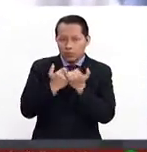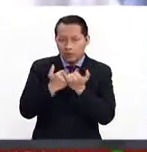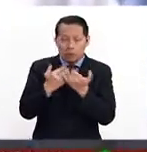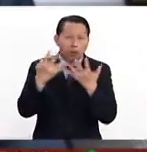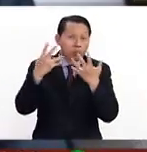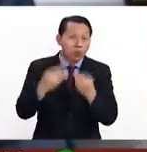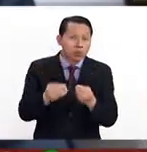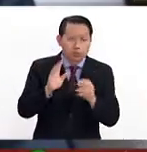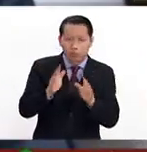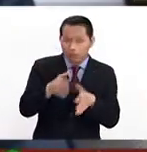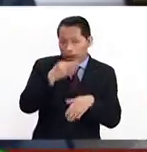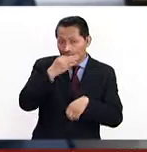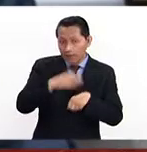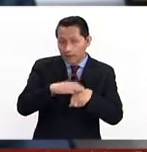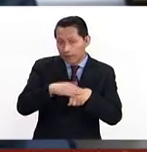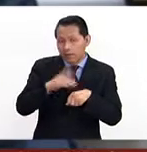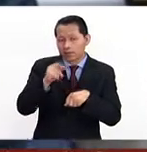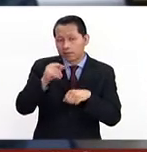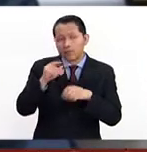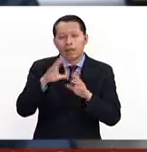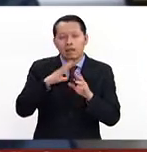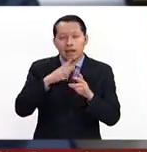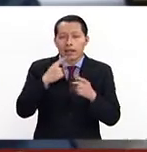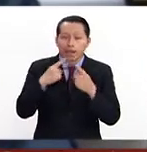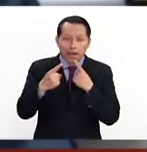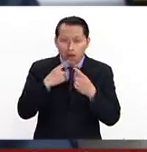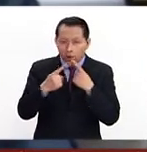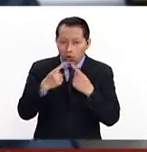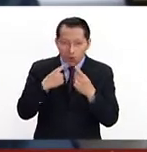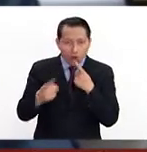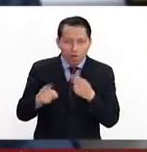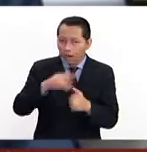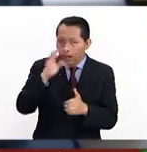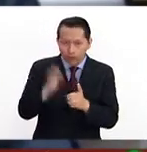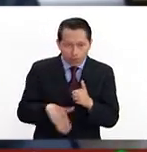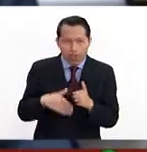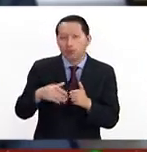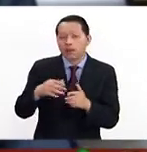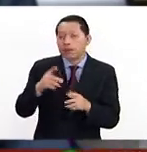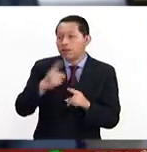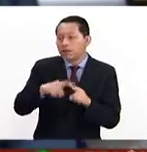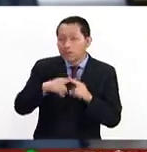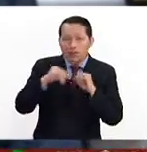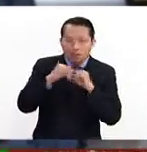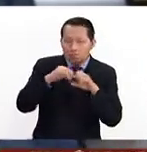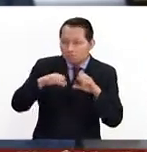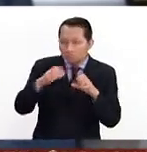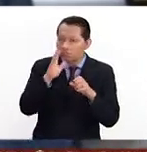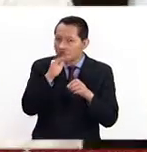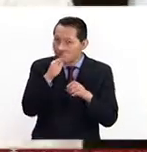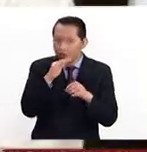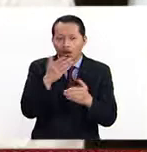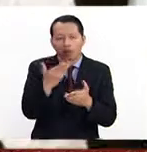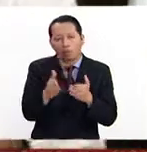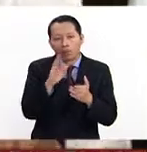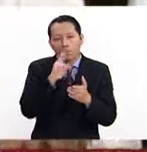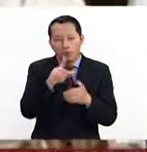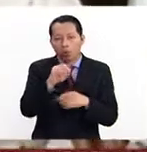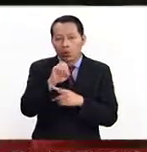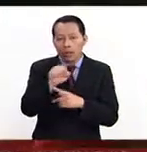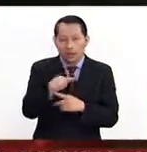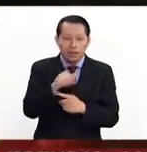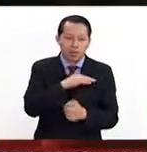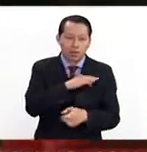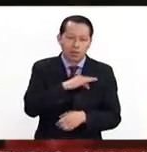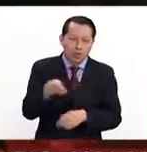lo han manifestado, pues se agotó el diálogo, se agotaron las instancias y es el momento de que de forma unida y en el ámbito multilateral la OEA pues